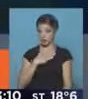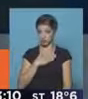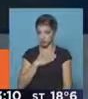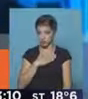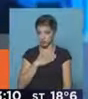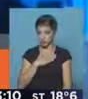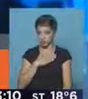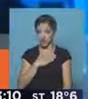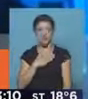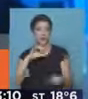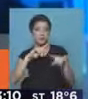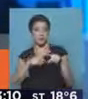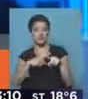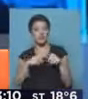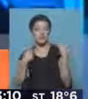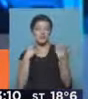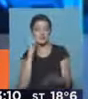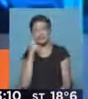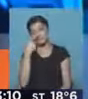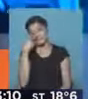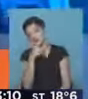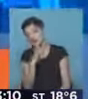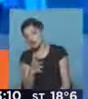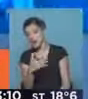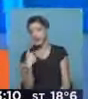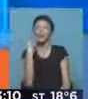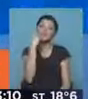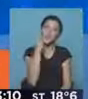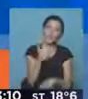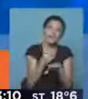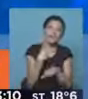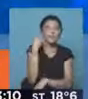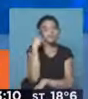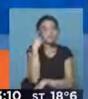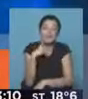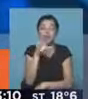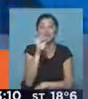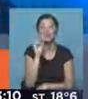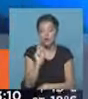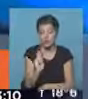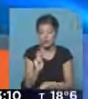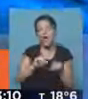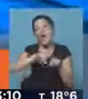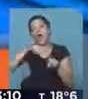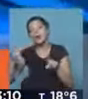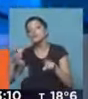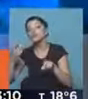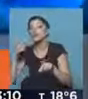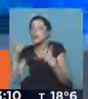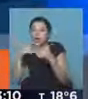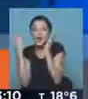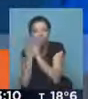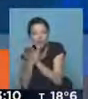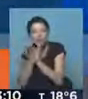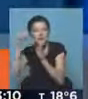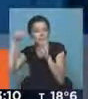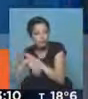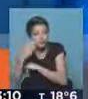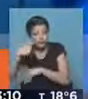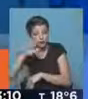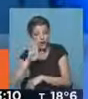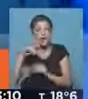influencia, la política nos tiene bastante sin cuidado, lo pensamos unos días antes, y a otros nos interesa más y votamos con mejor información. Pero siempre hay multiplicidad